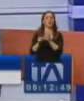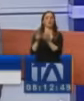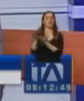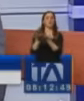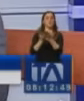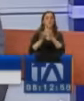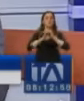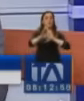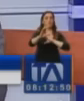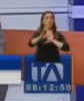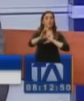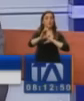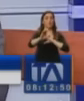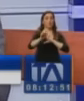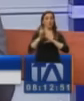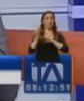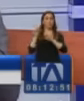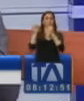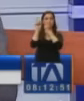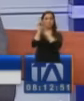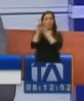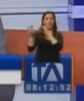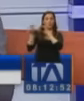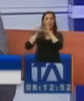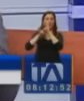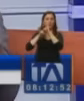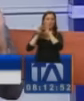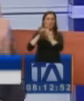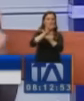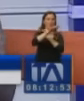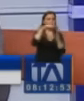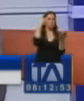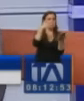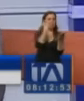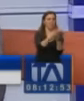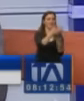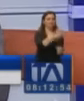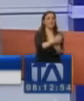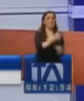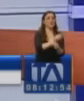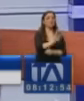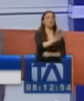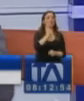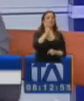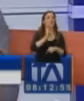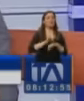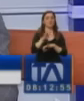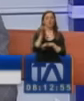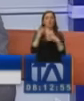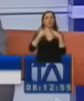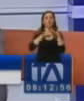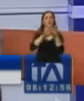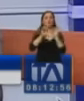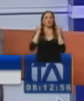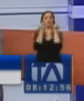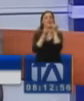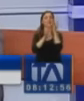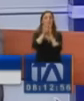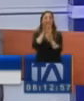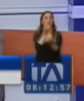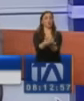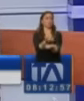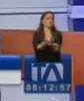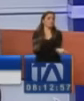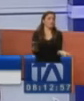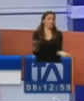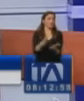transporte pueda llegar al centro, al hipercentro, donde están los trabajos. Entonces, es una movida inclusive de inclusión social y desarrollo económico, no solamente de movilidad.